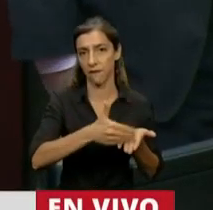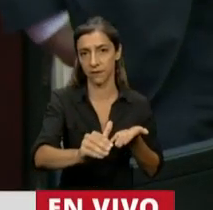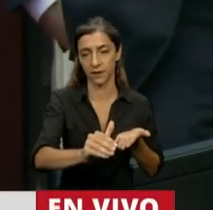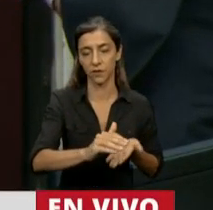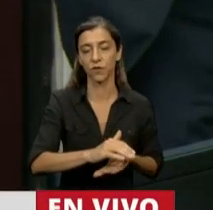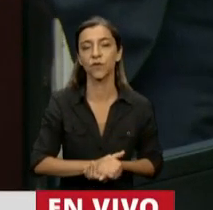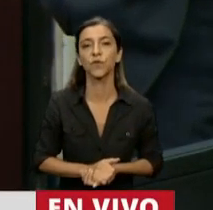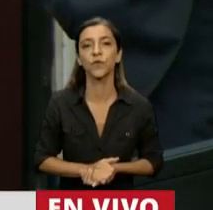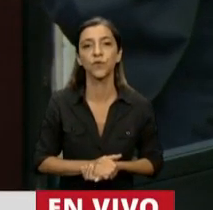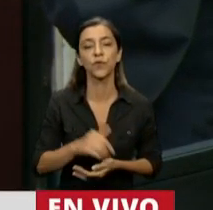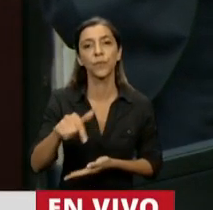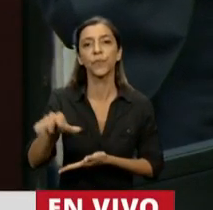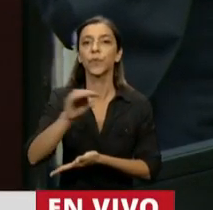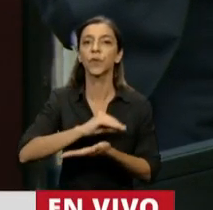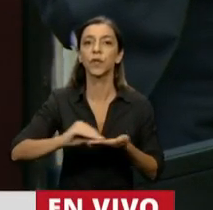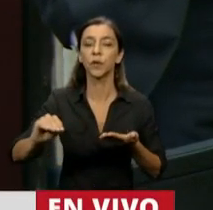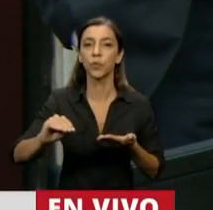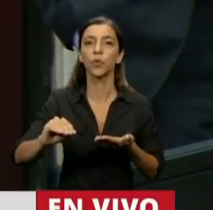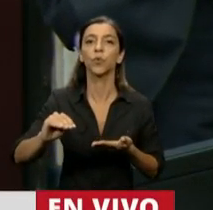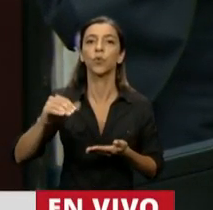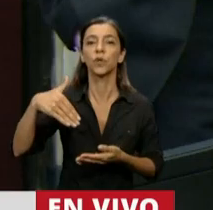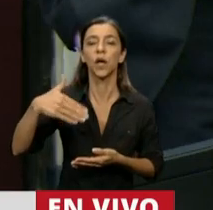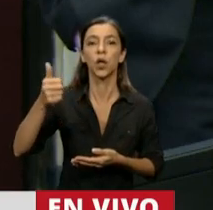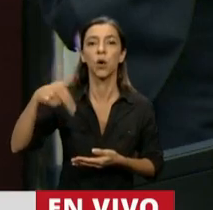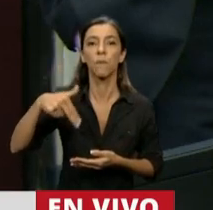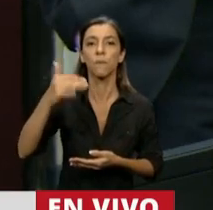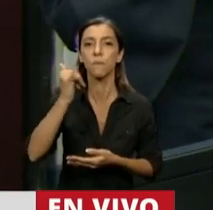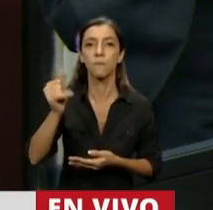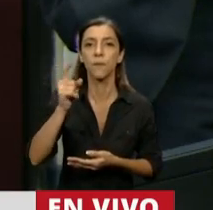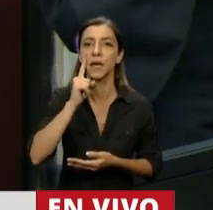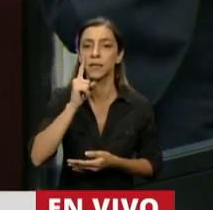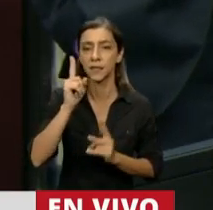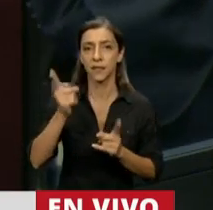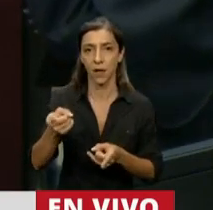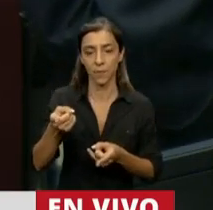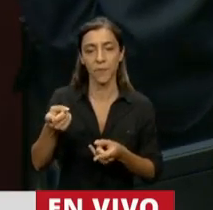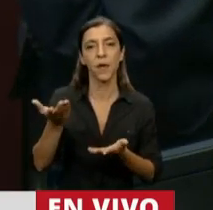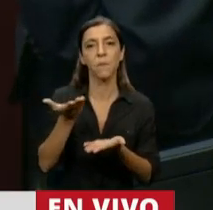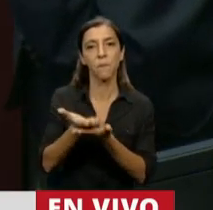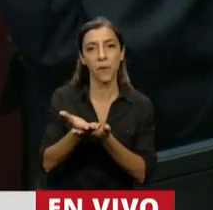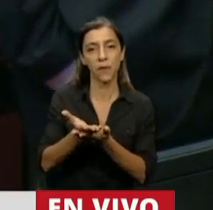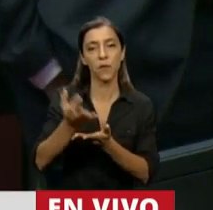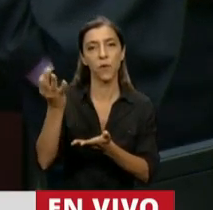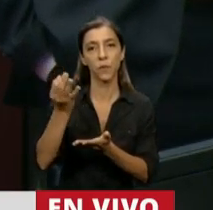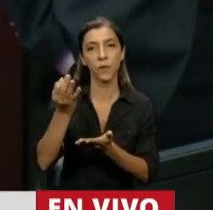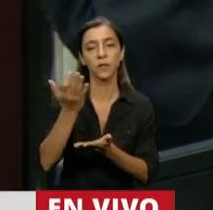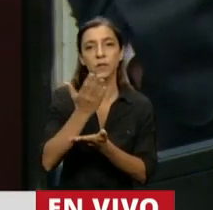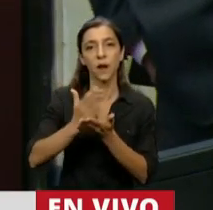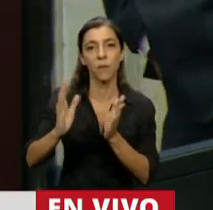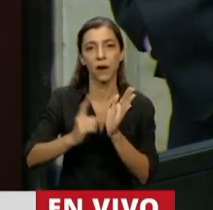Diputado Rubén Manzi, con otro pedido de apartamiento del reglamento, expediente